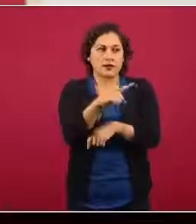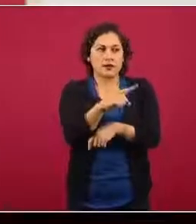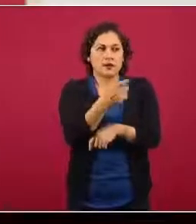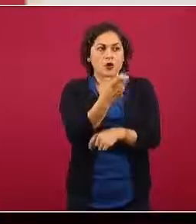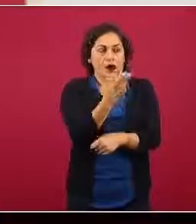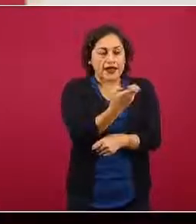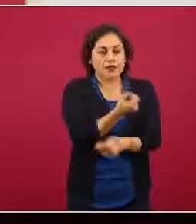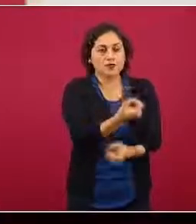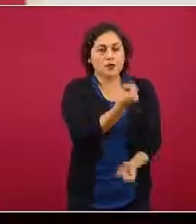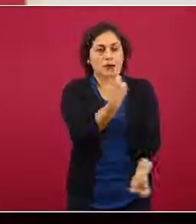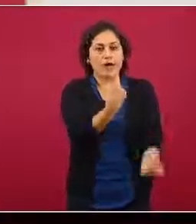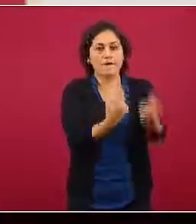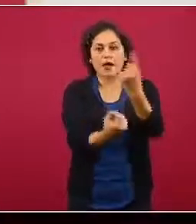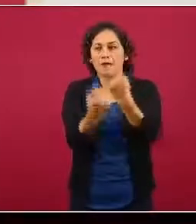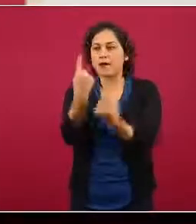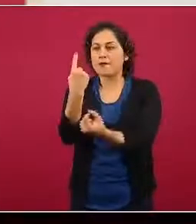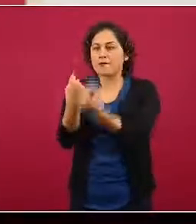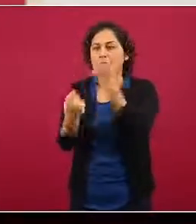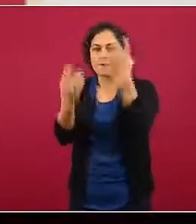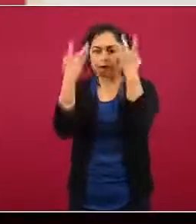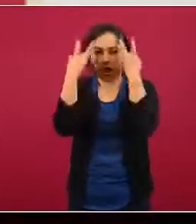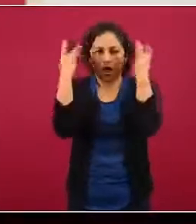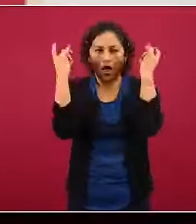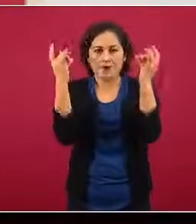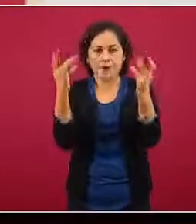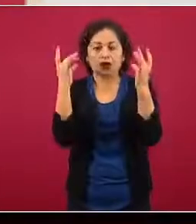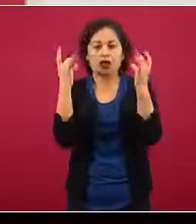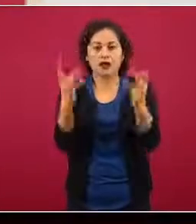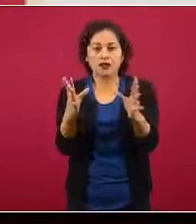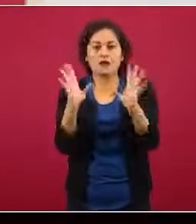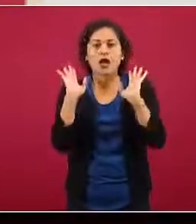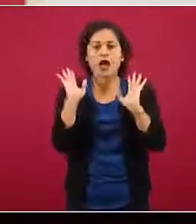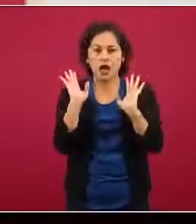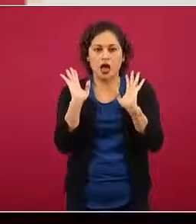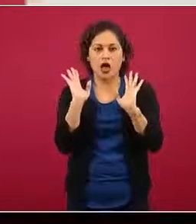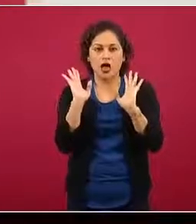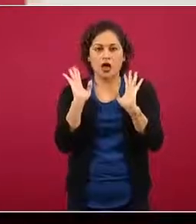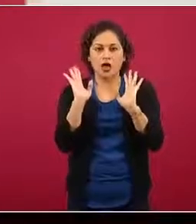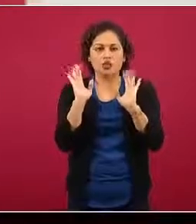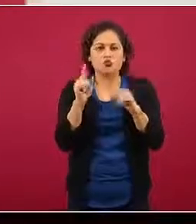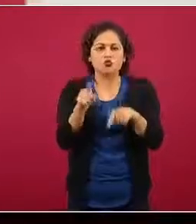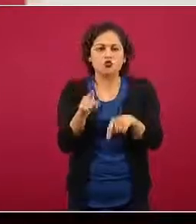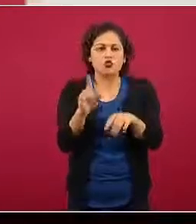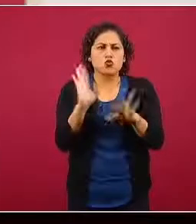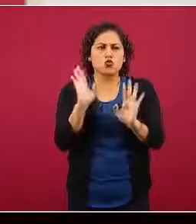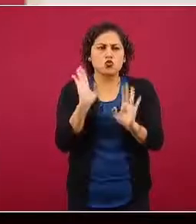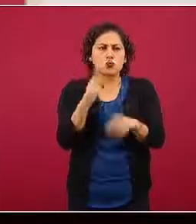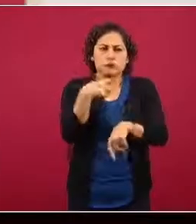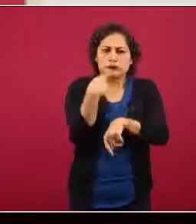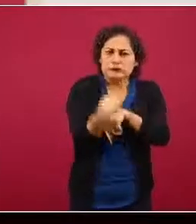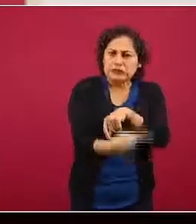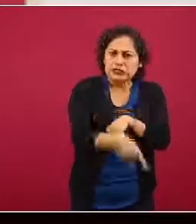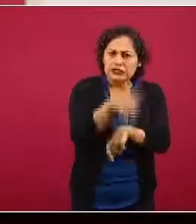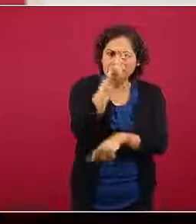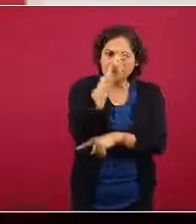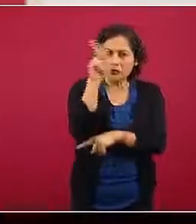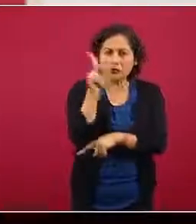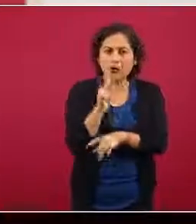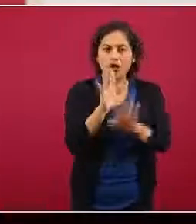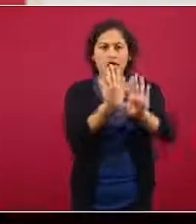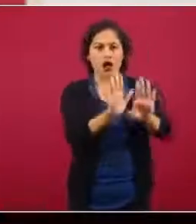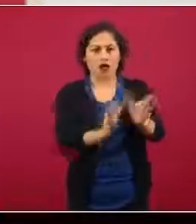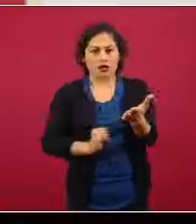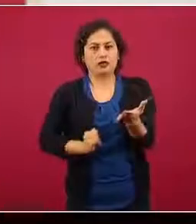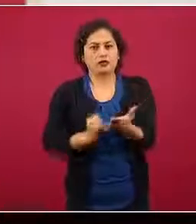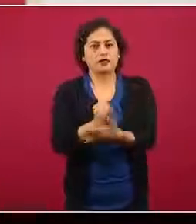superan el beneficio y son más riesgosos, pues entonces se debe de tomar otras decisiones. Pero